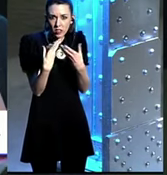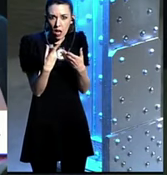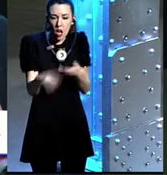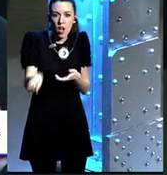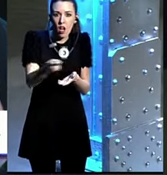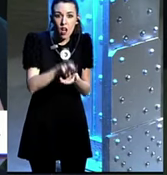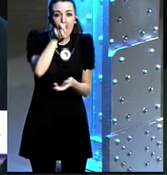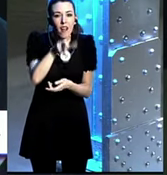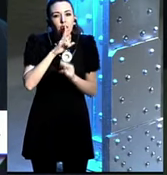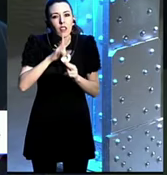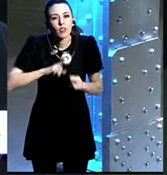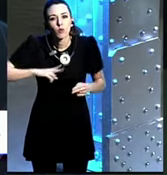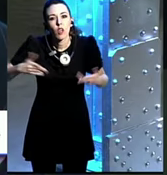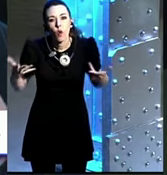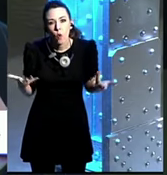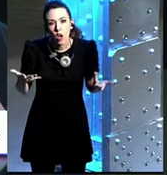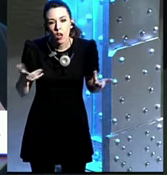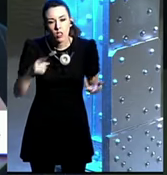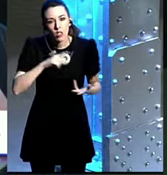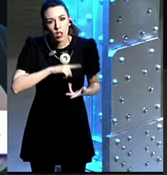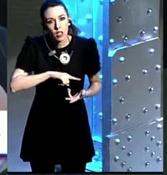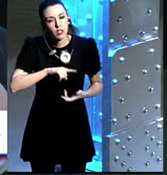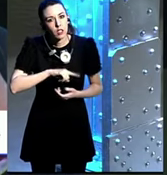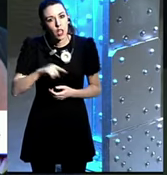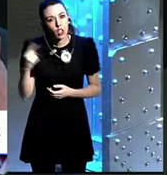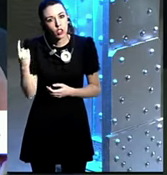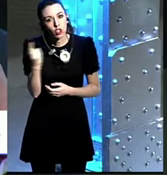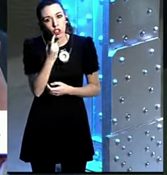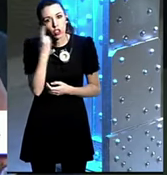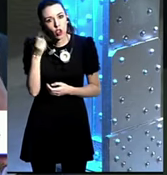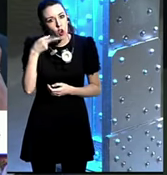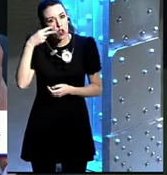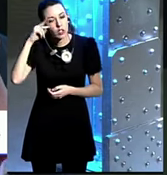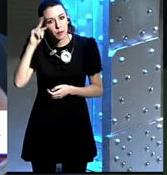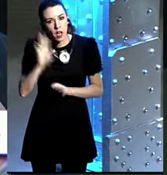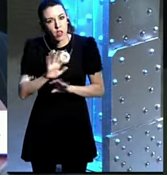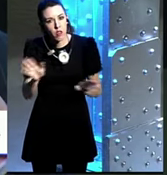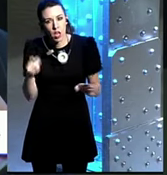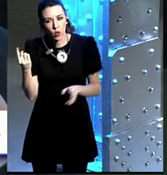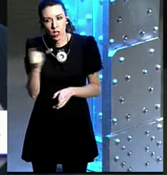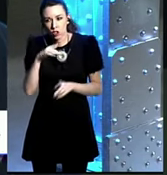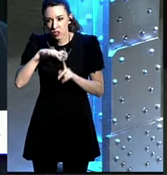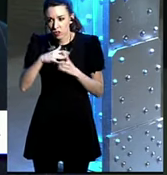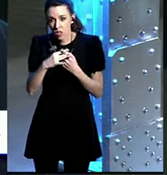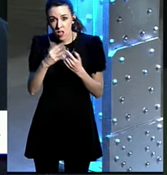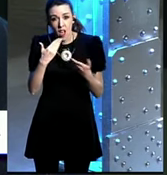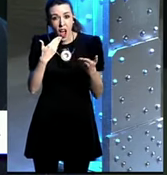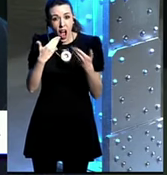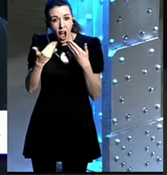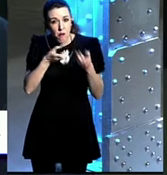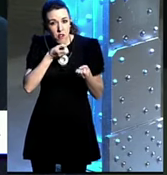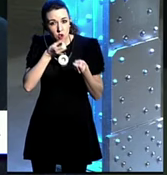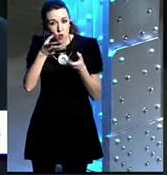vez la gente me respondía, me sentía tan solo en estas experiencias, y si hablando contigo me ofrece